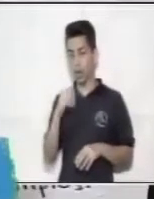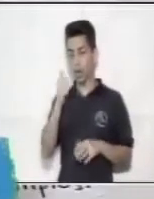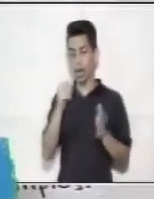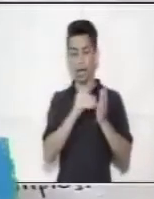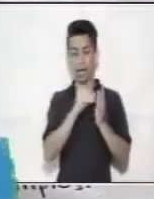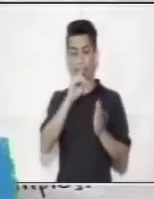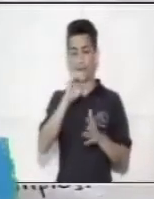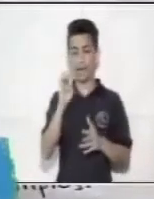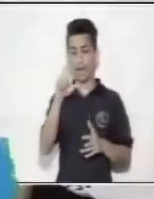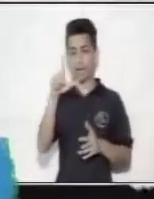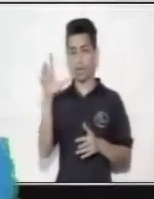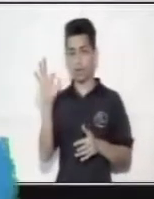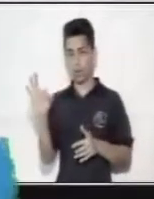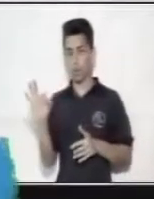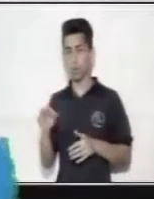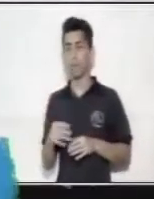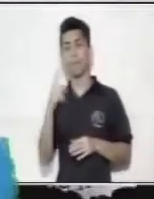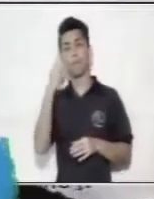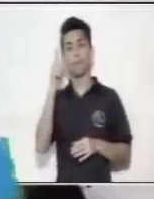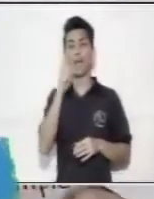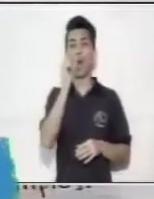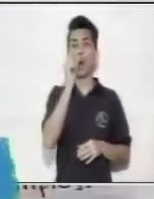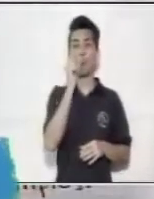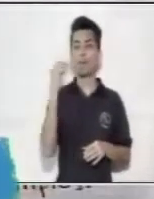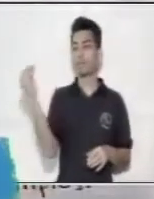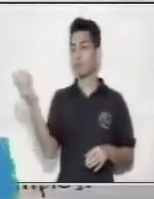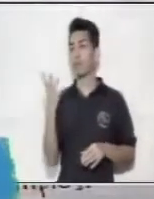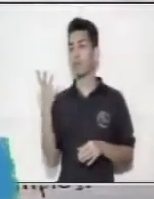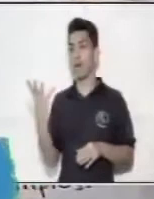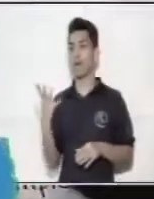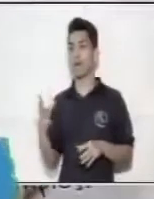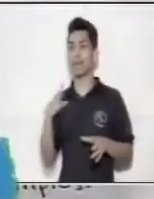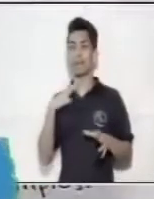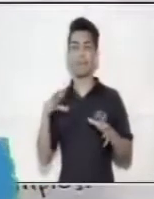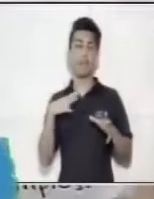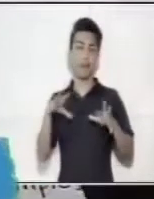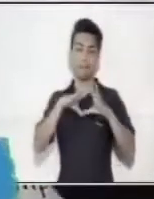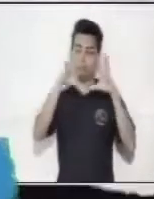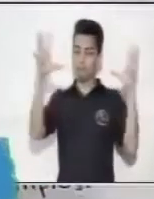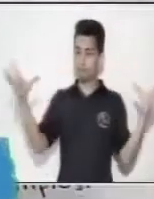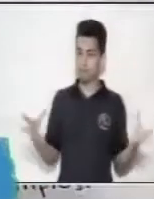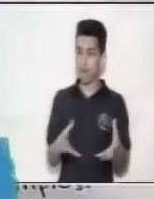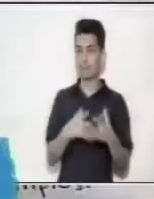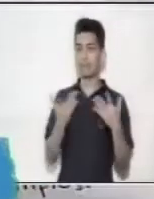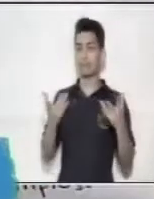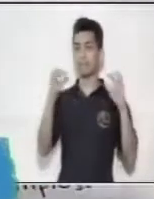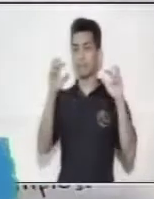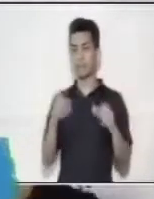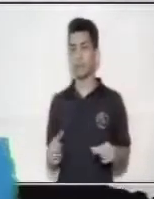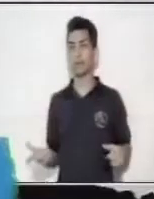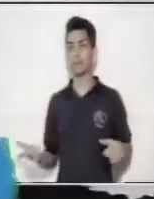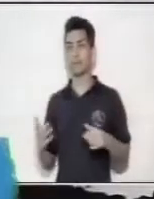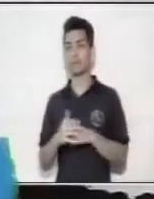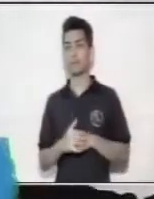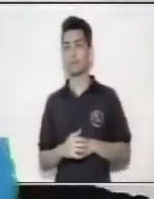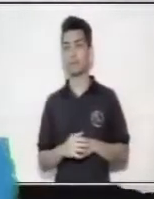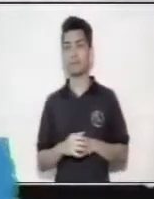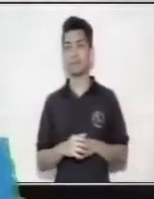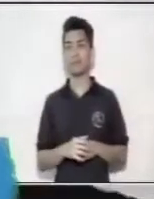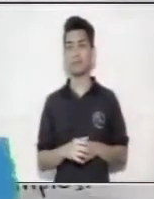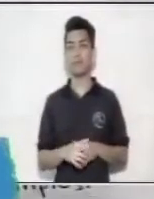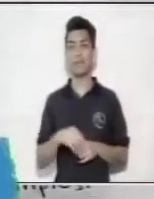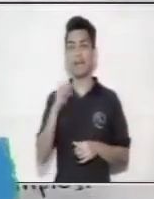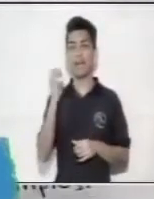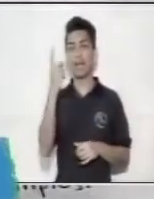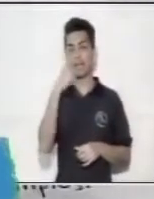Masculino plural, estos, ya cuando intervienen más objetos, más personas, esos